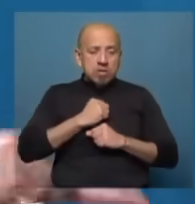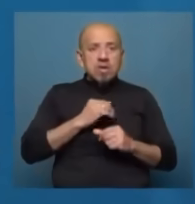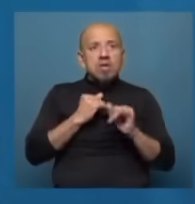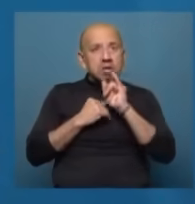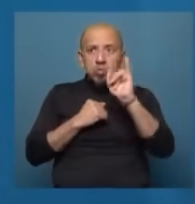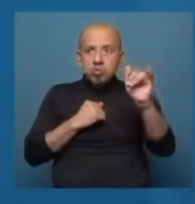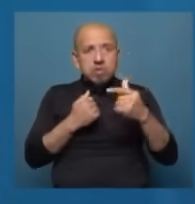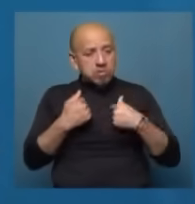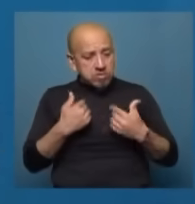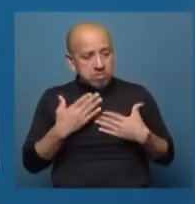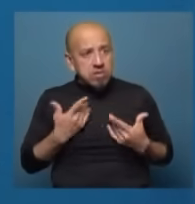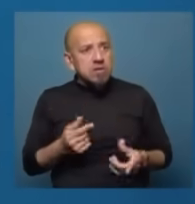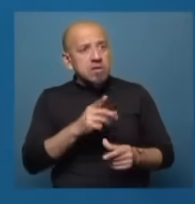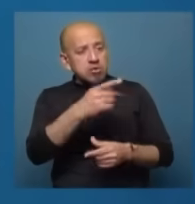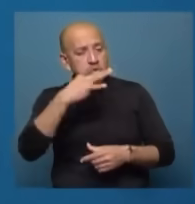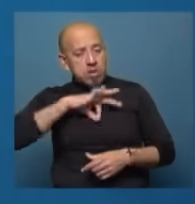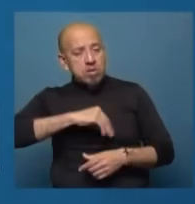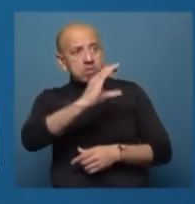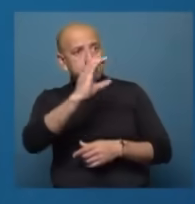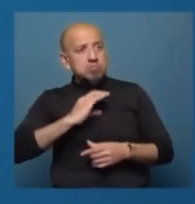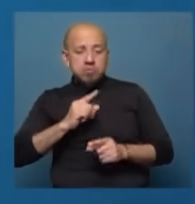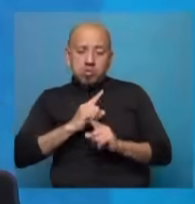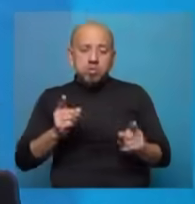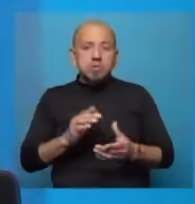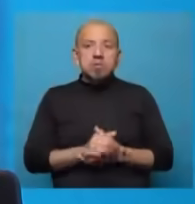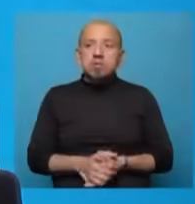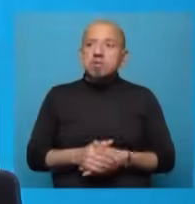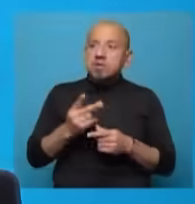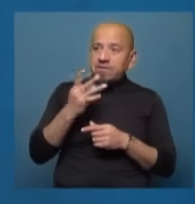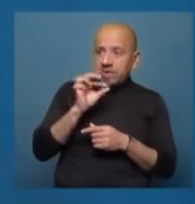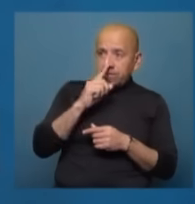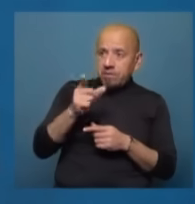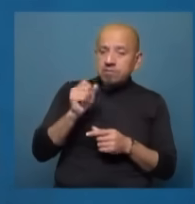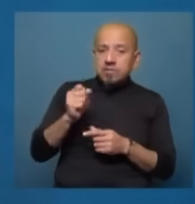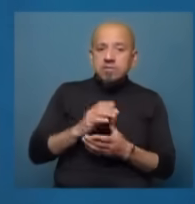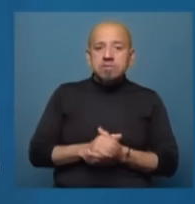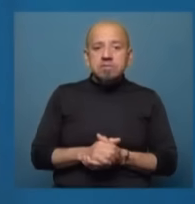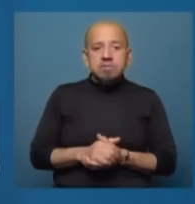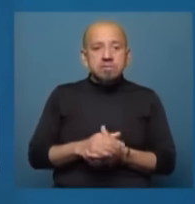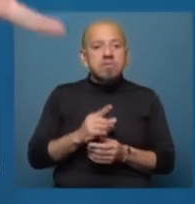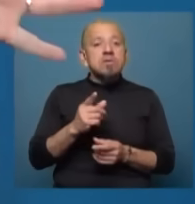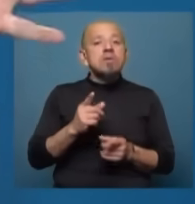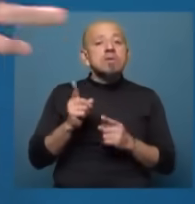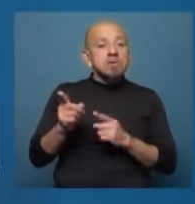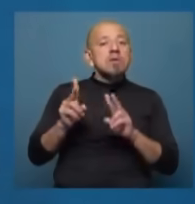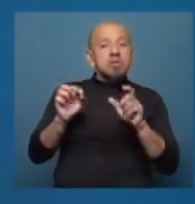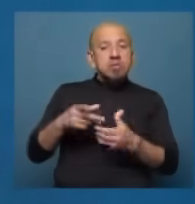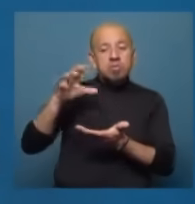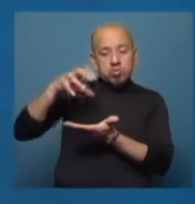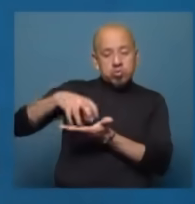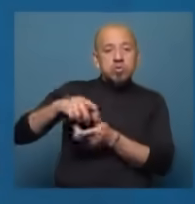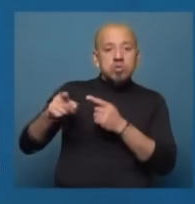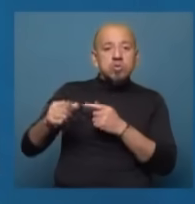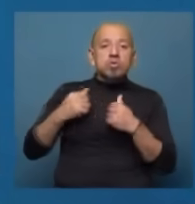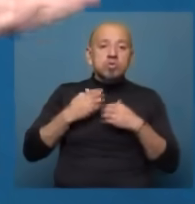cobrárselo marco de situación cobras 20.000 pesos un poco más creo pero de por el consultorio después yo